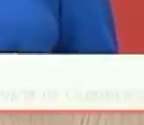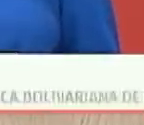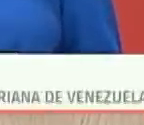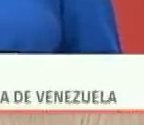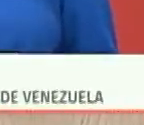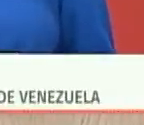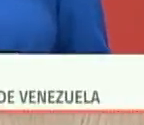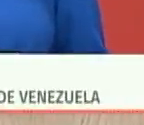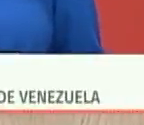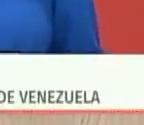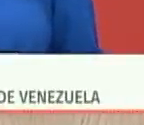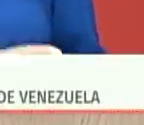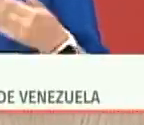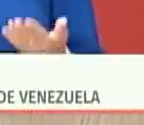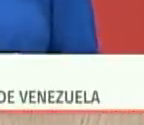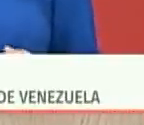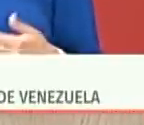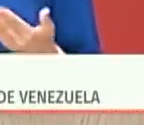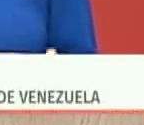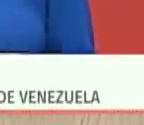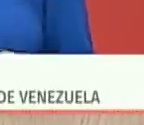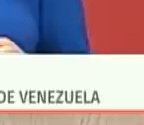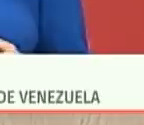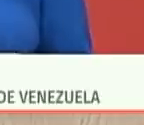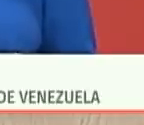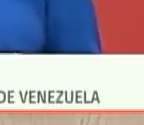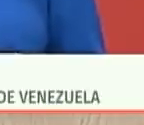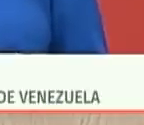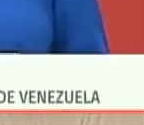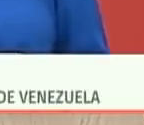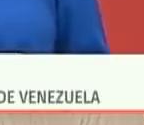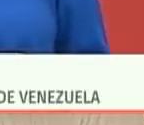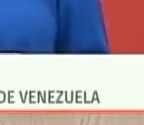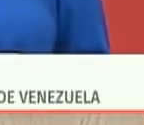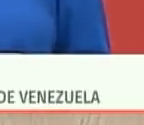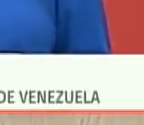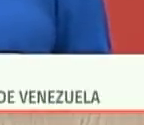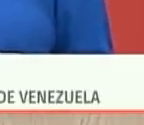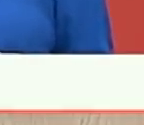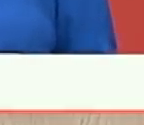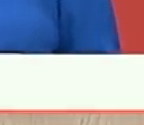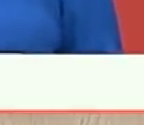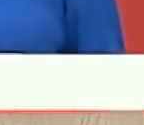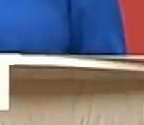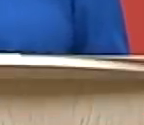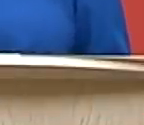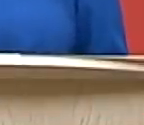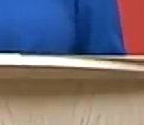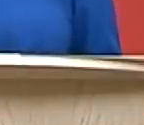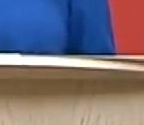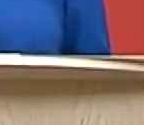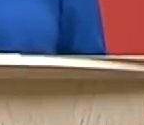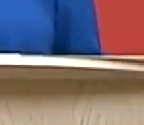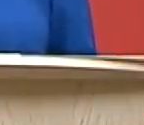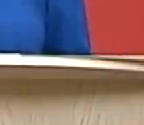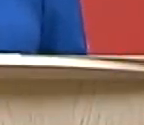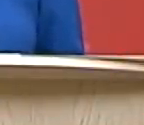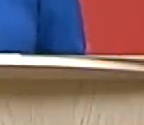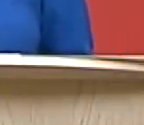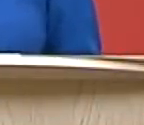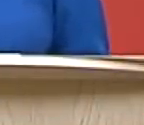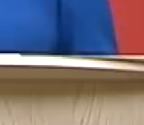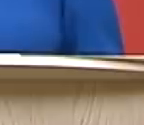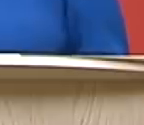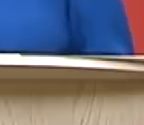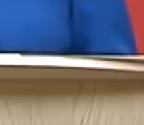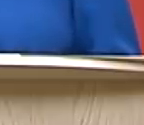culminar la reunión habitual, diaria y permanente de la Comisión Presidencial para el Control y la